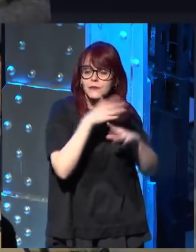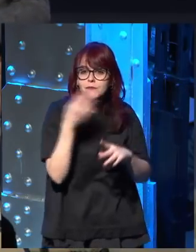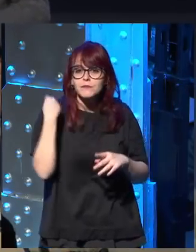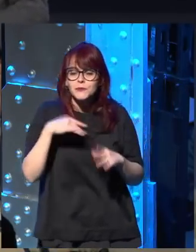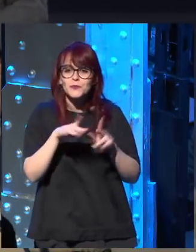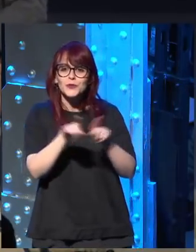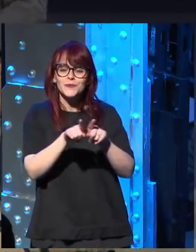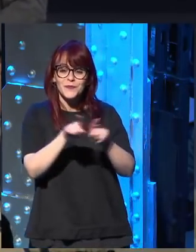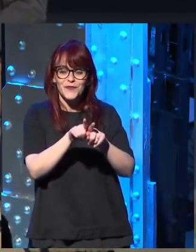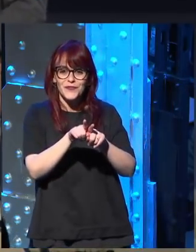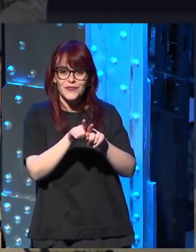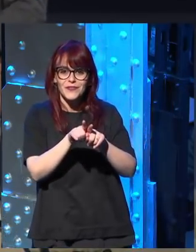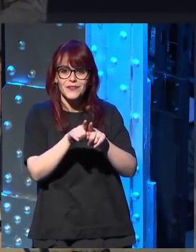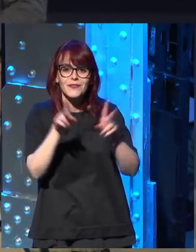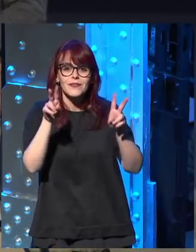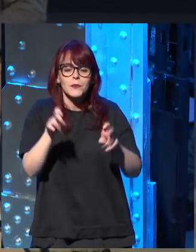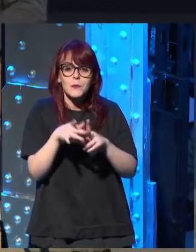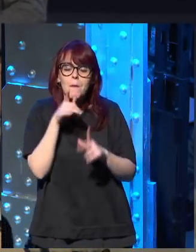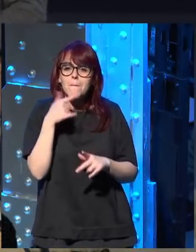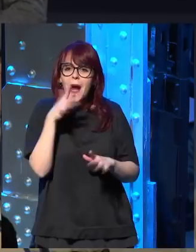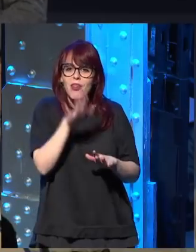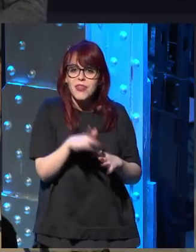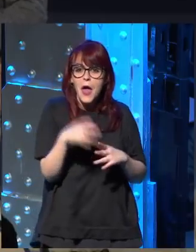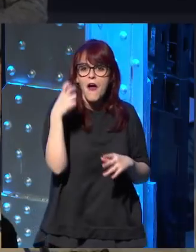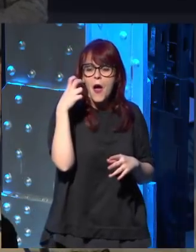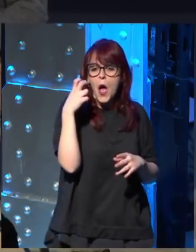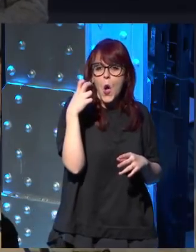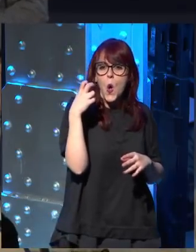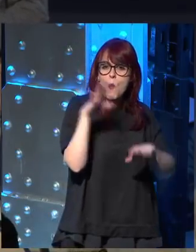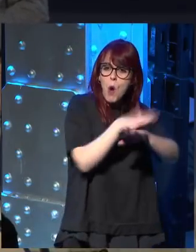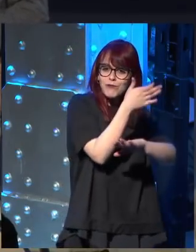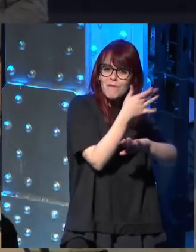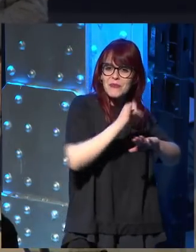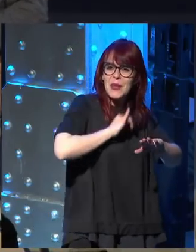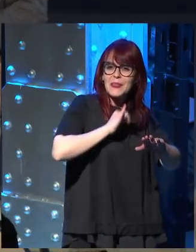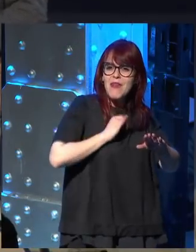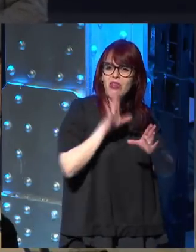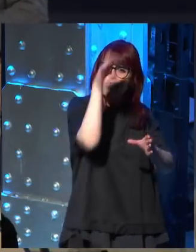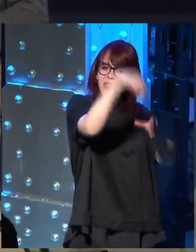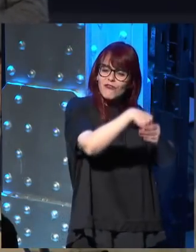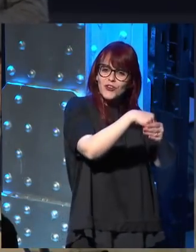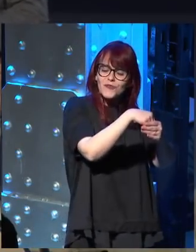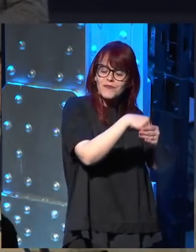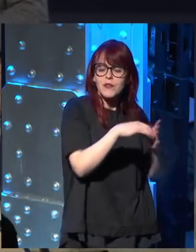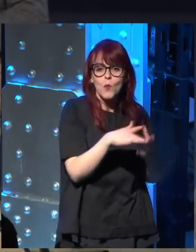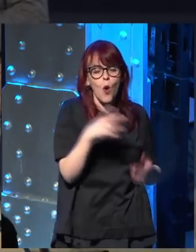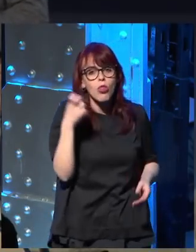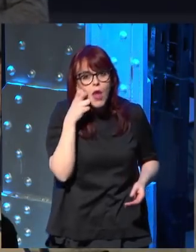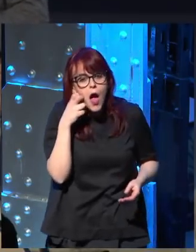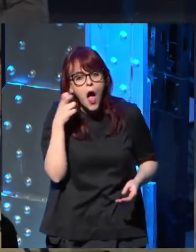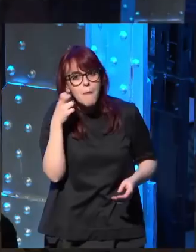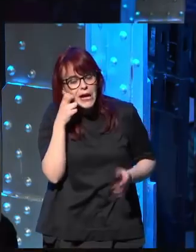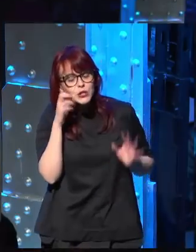¿Sabes? Parece que está ahí la presencia de las personas, ¿no? Imagínate, de pronto pensé eso, los zapatos de Lorca,